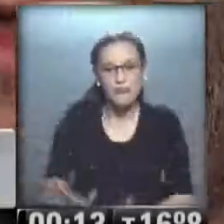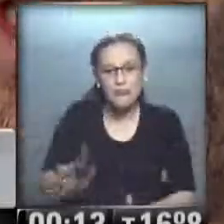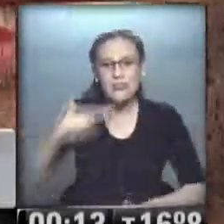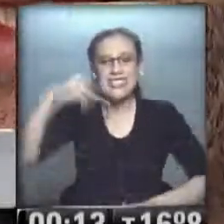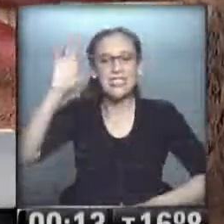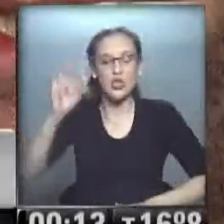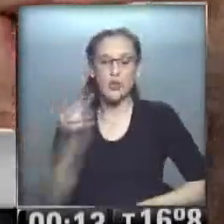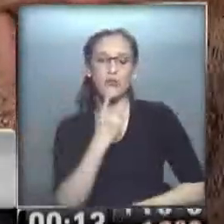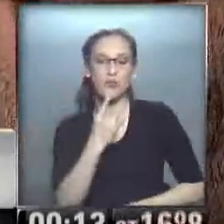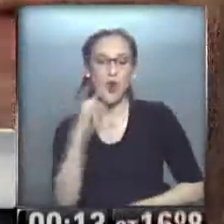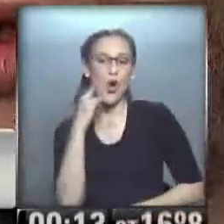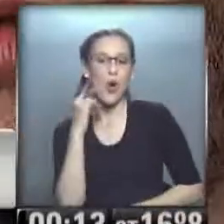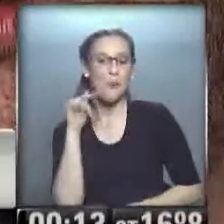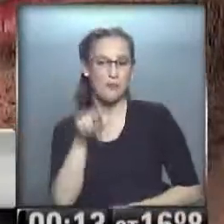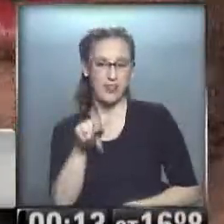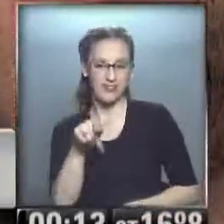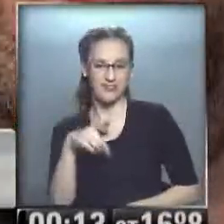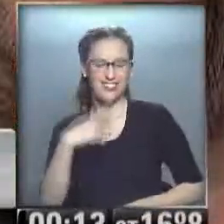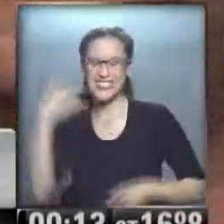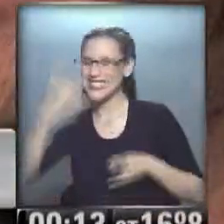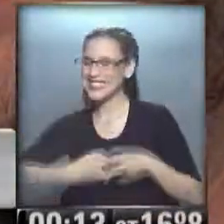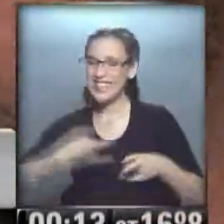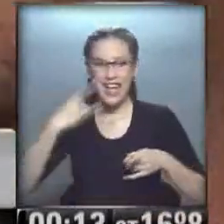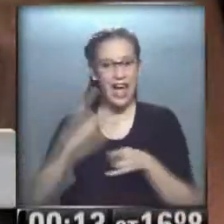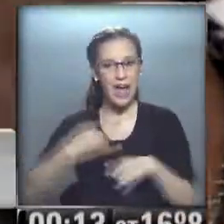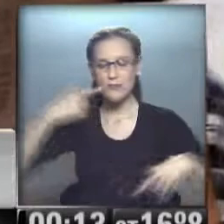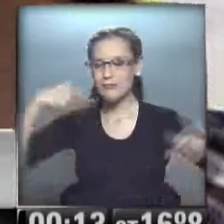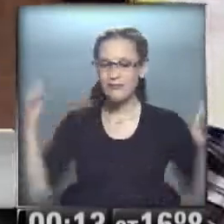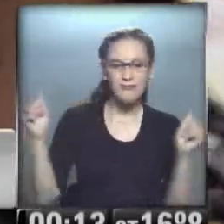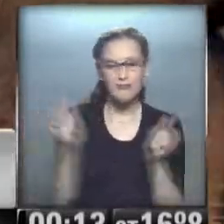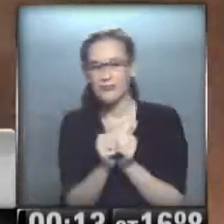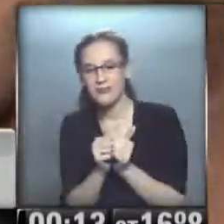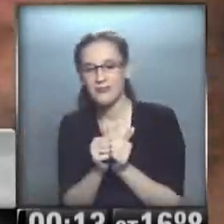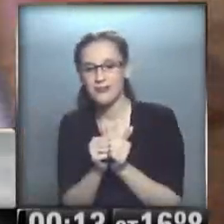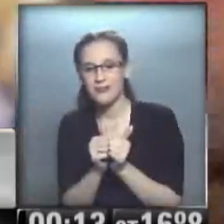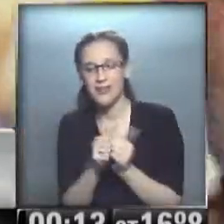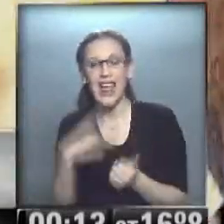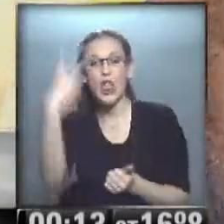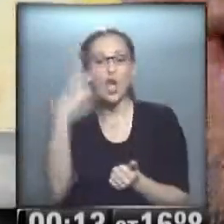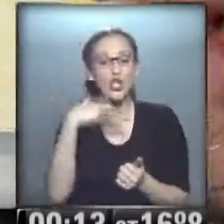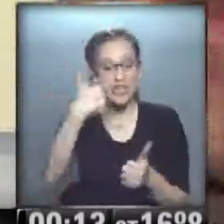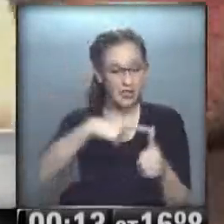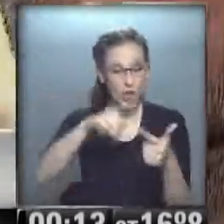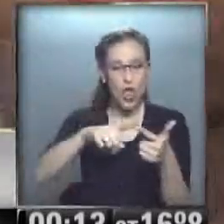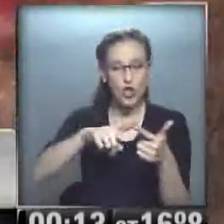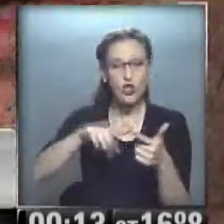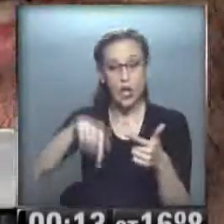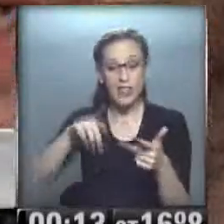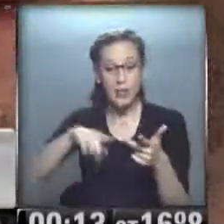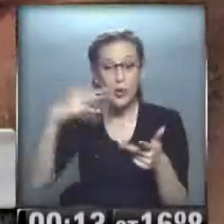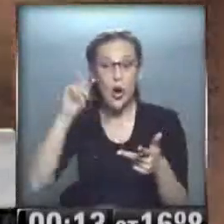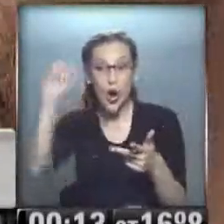él está omnipresente en todo, sobre todo con la cosa expansiva, después de tener dos hijas, que se da finalmente el